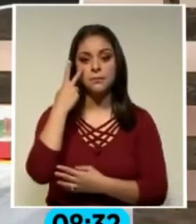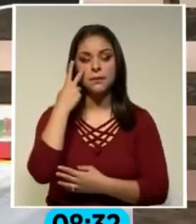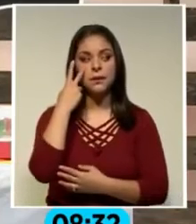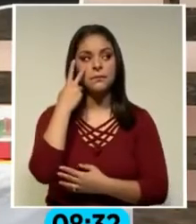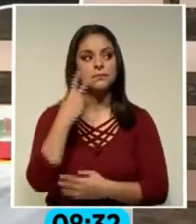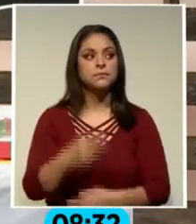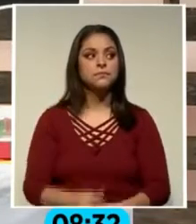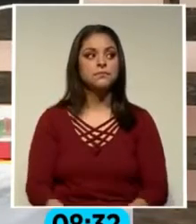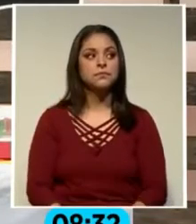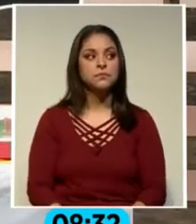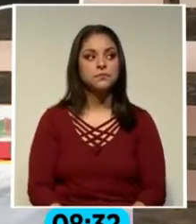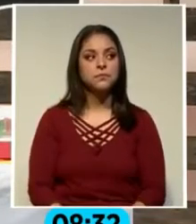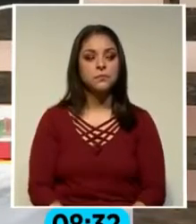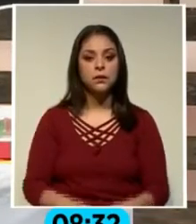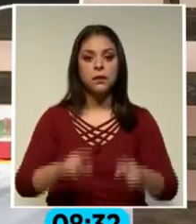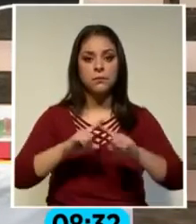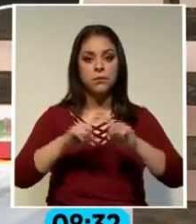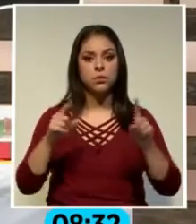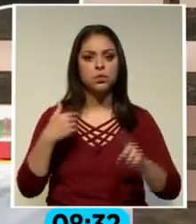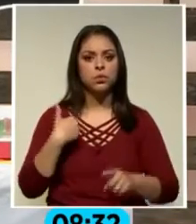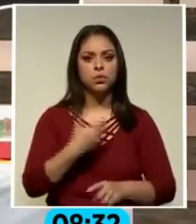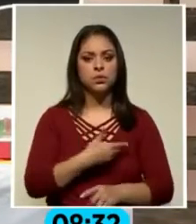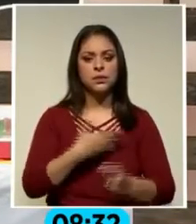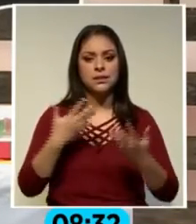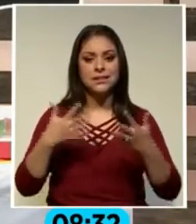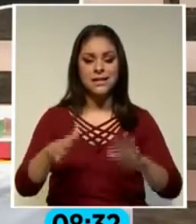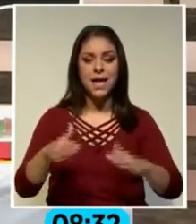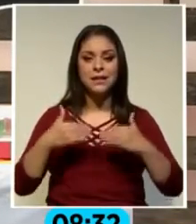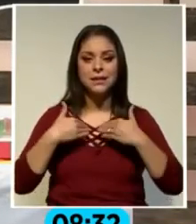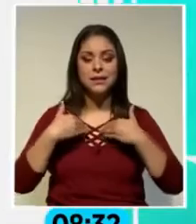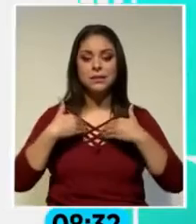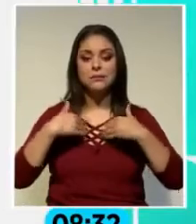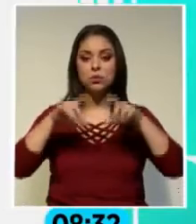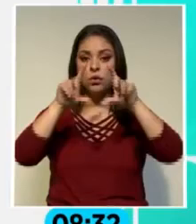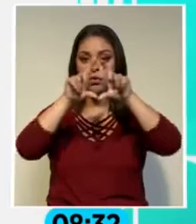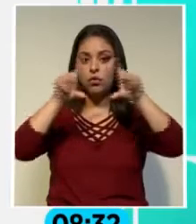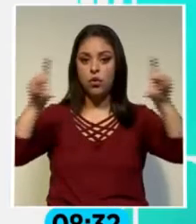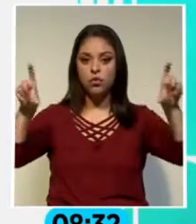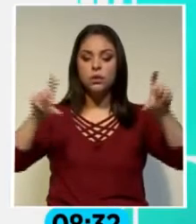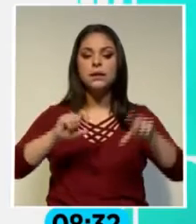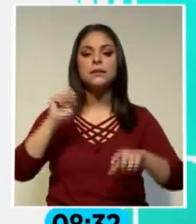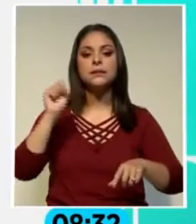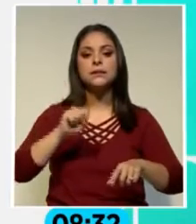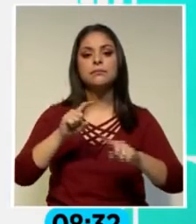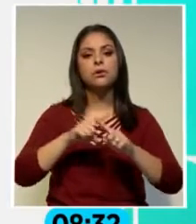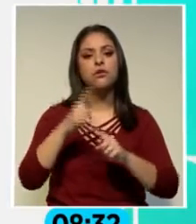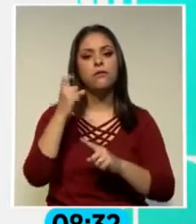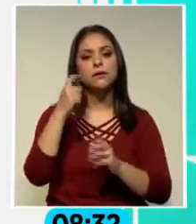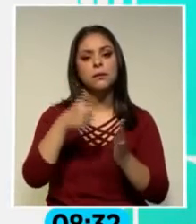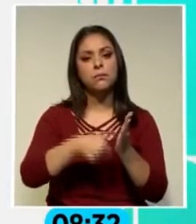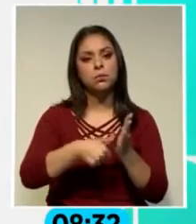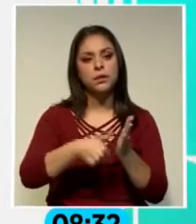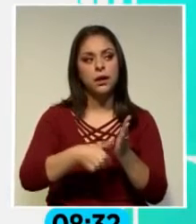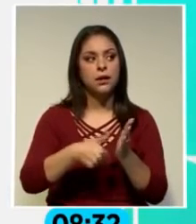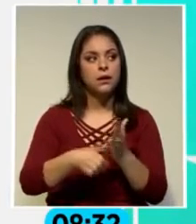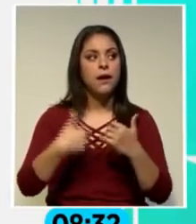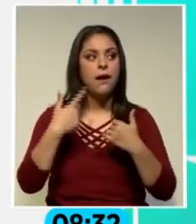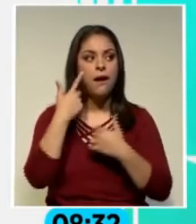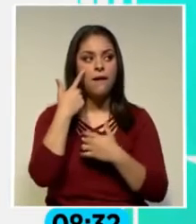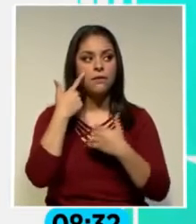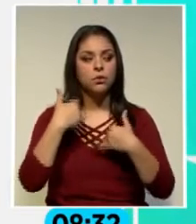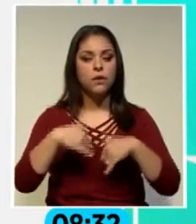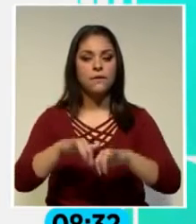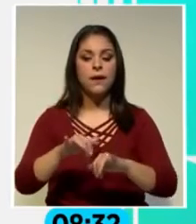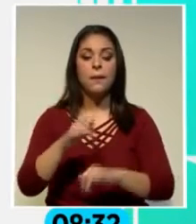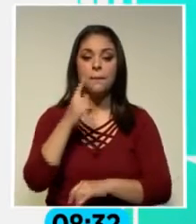aquí. Pero entonces ya ganamos, ya tenemos un rótulo. Ya tenemos uno, pero yo no sé cómo va esa votación. Vamos a ver,